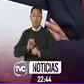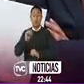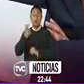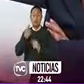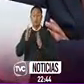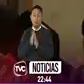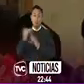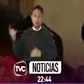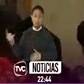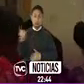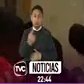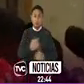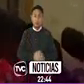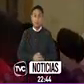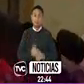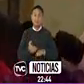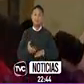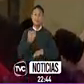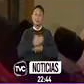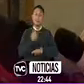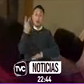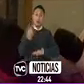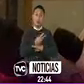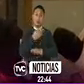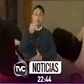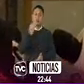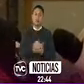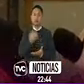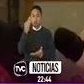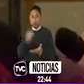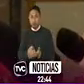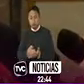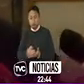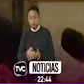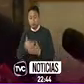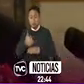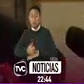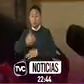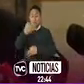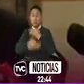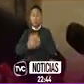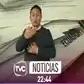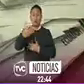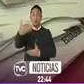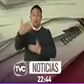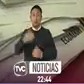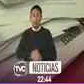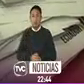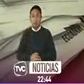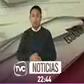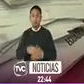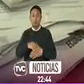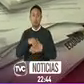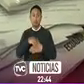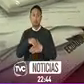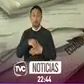a comparecer. Las dos anteriores se ausentó. El juicio político que se sigue en su contra está a la espera